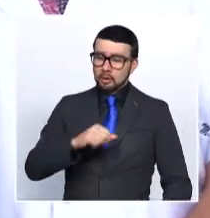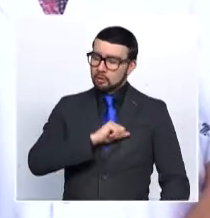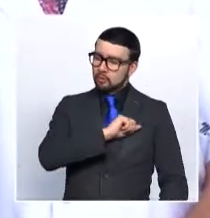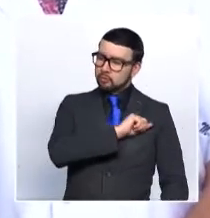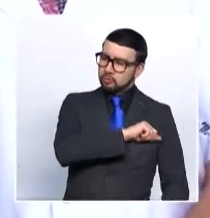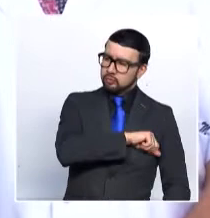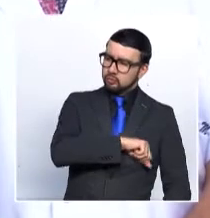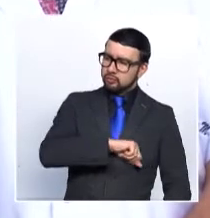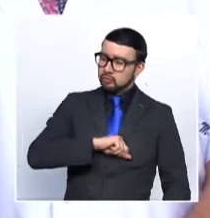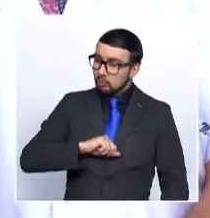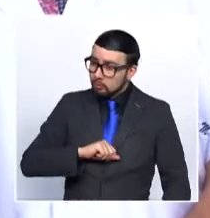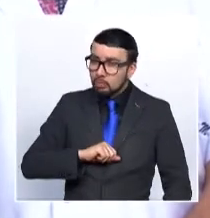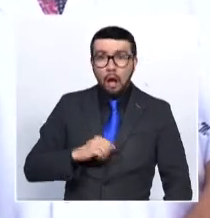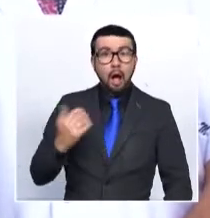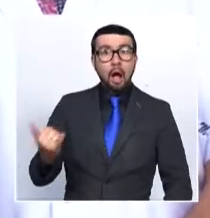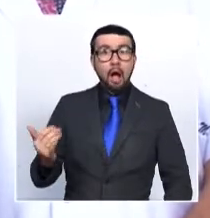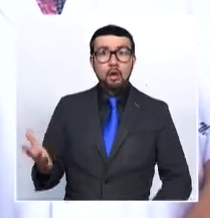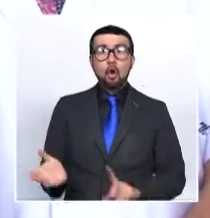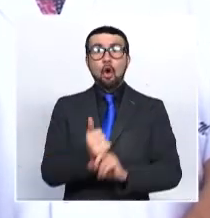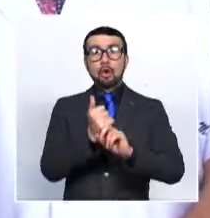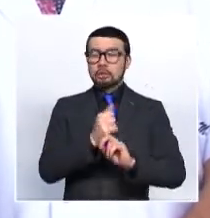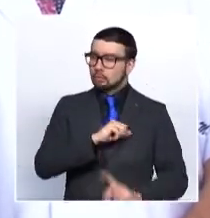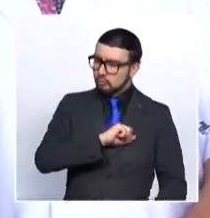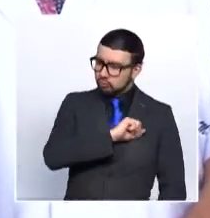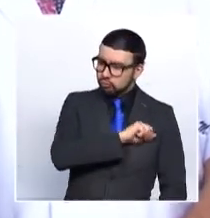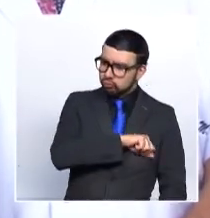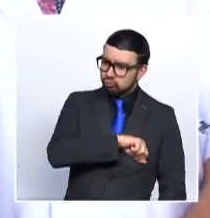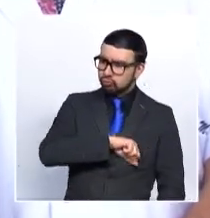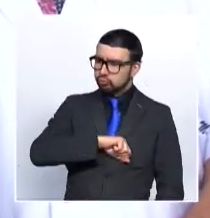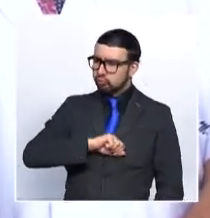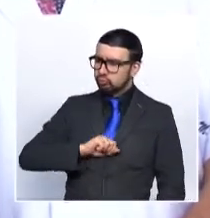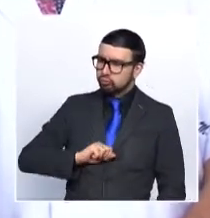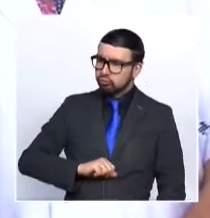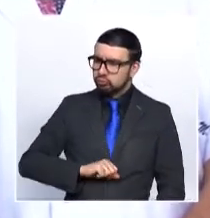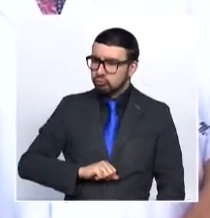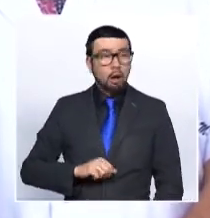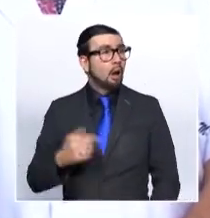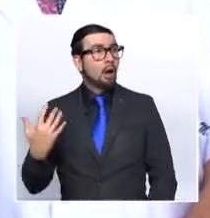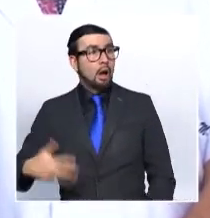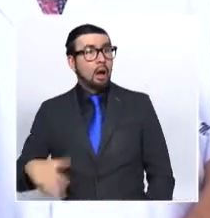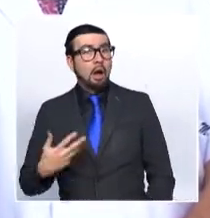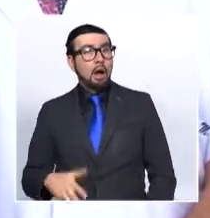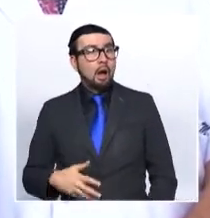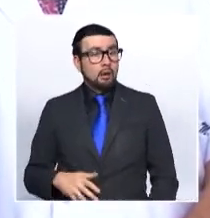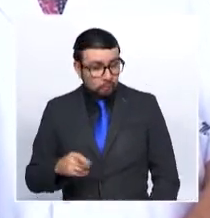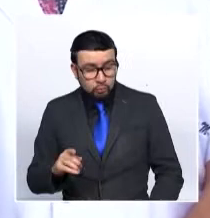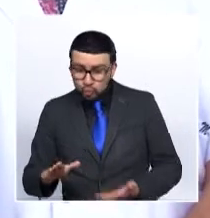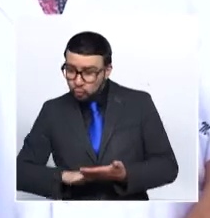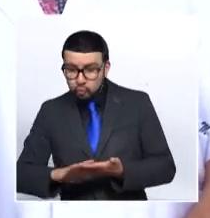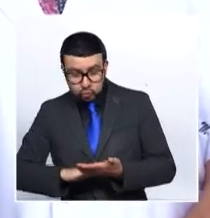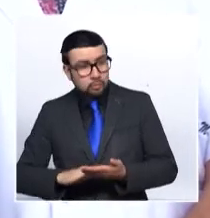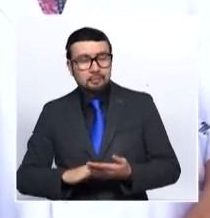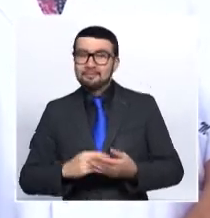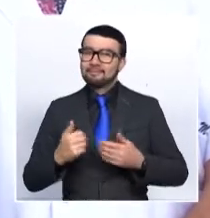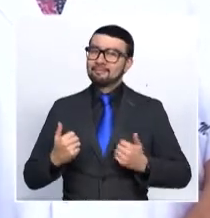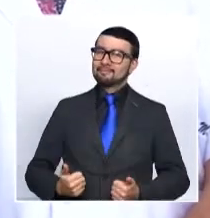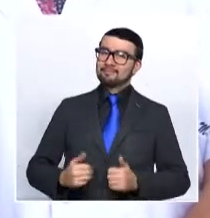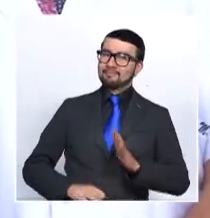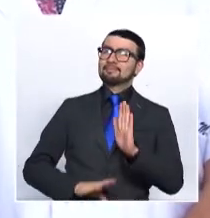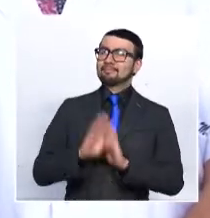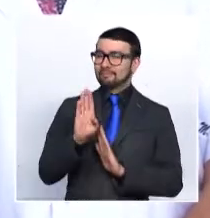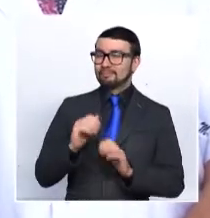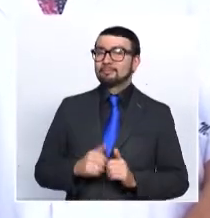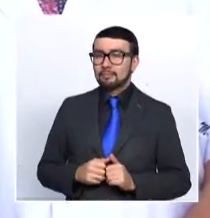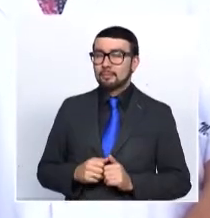encontramos muy seguramente alguna patología ecográfica, se le puede todavía correr, se le puede todavía hacer